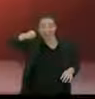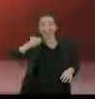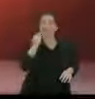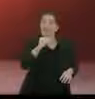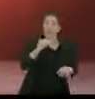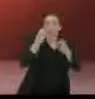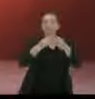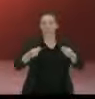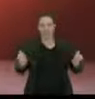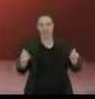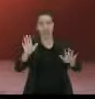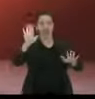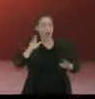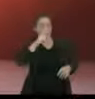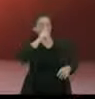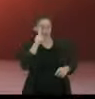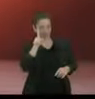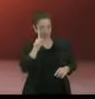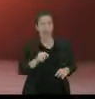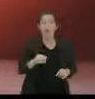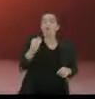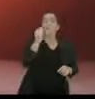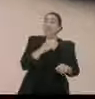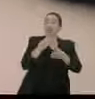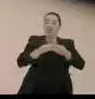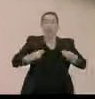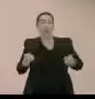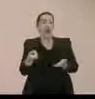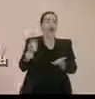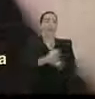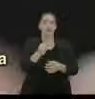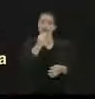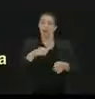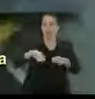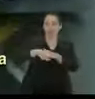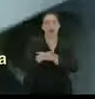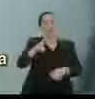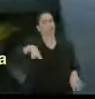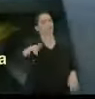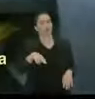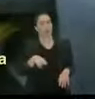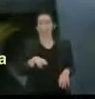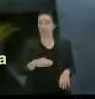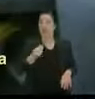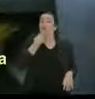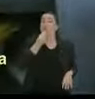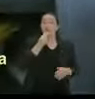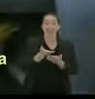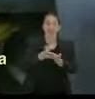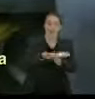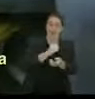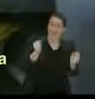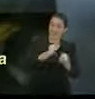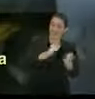horas o descongeladlos en el microondas usando la opción defrost. Ah, y no se os ocurra volver a congelar algo que ya ha